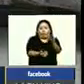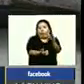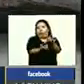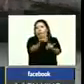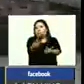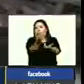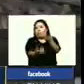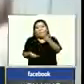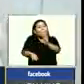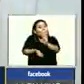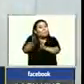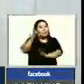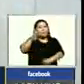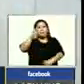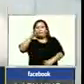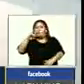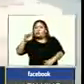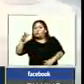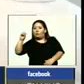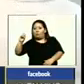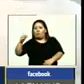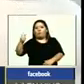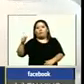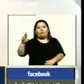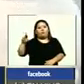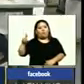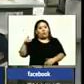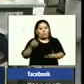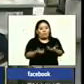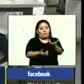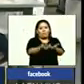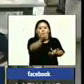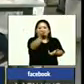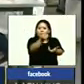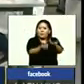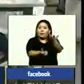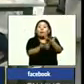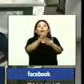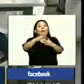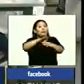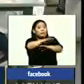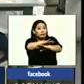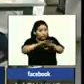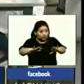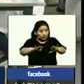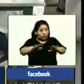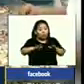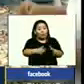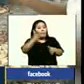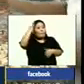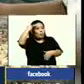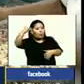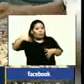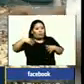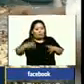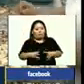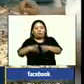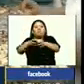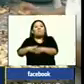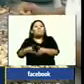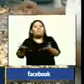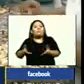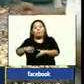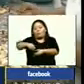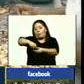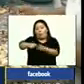superan los 400 grados. Después, este grupo de mujeres se encarga del